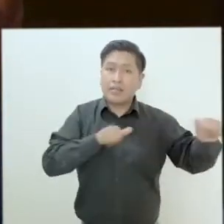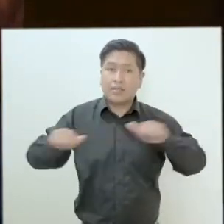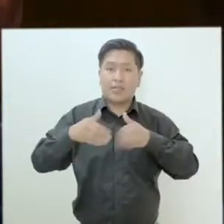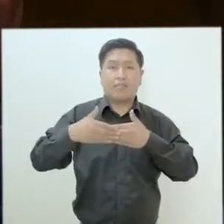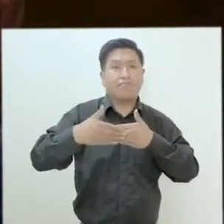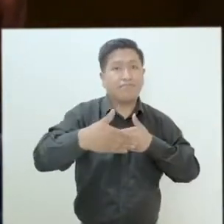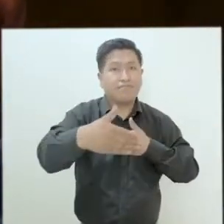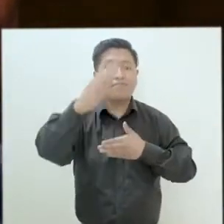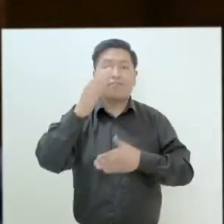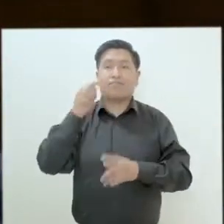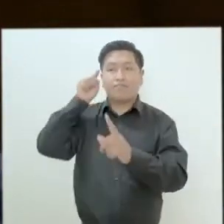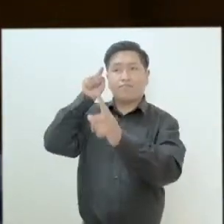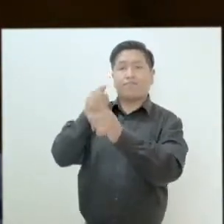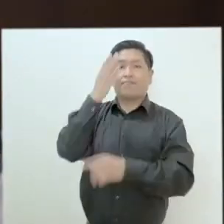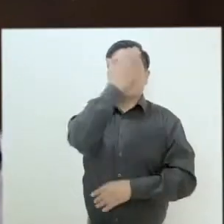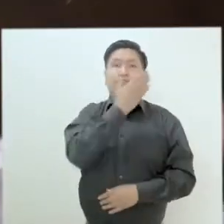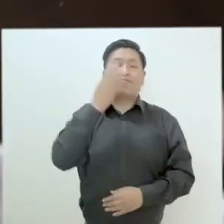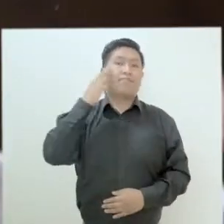los Afrodescendientes.